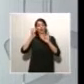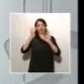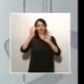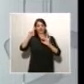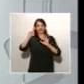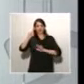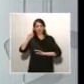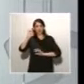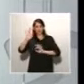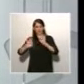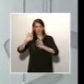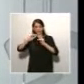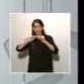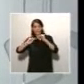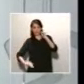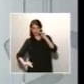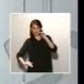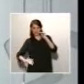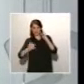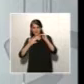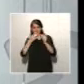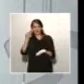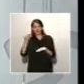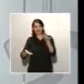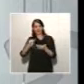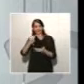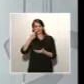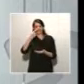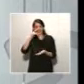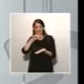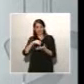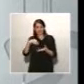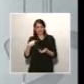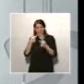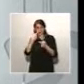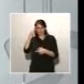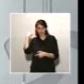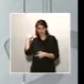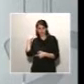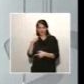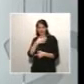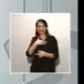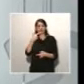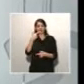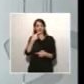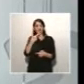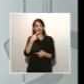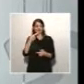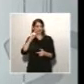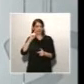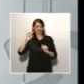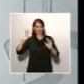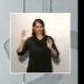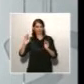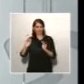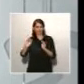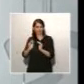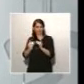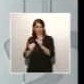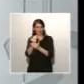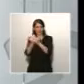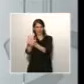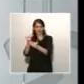equivalente del año anterior, y vamos también en este caso viendo que se reduce día a día la movilidad.